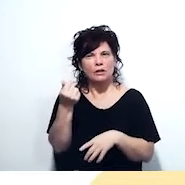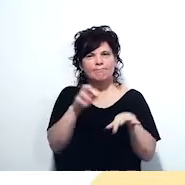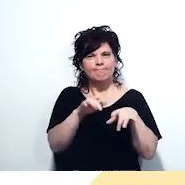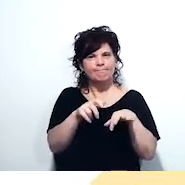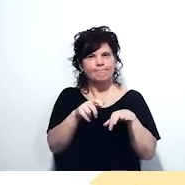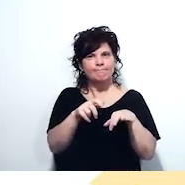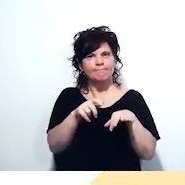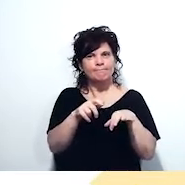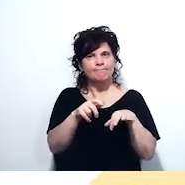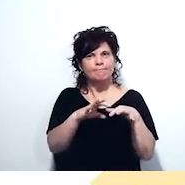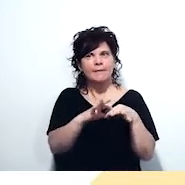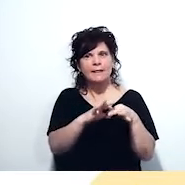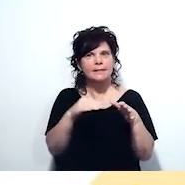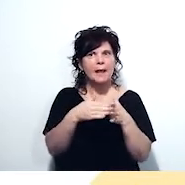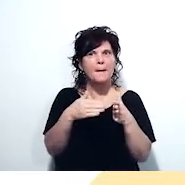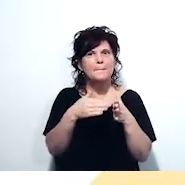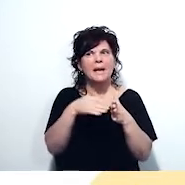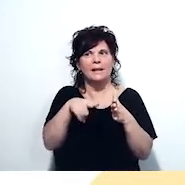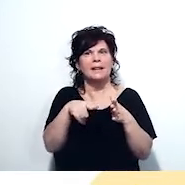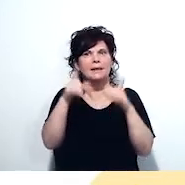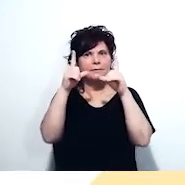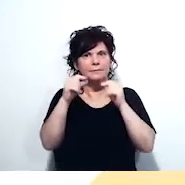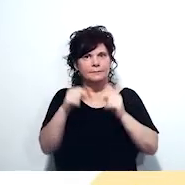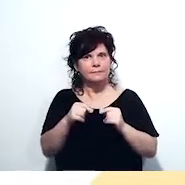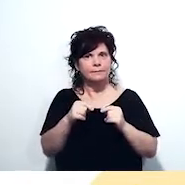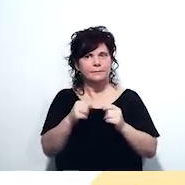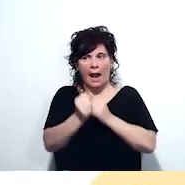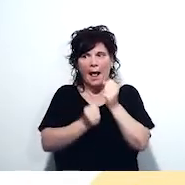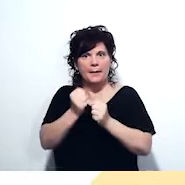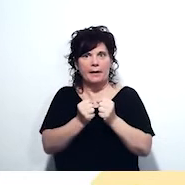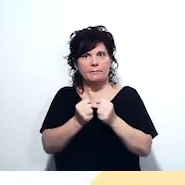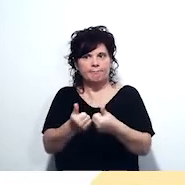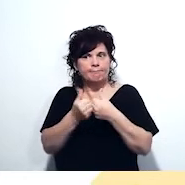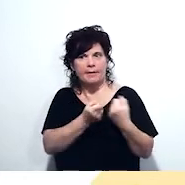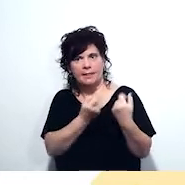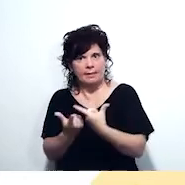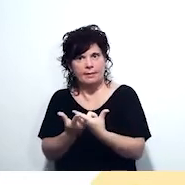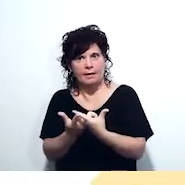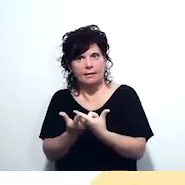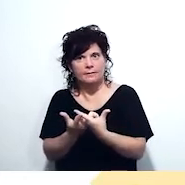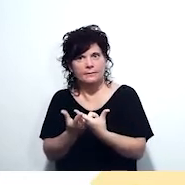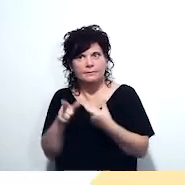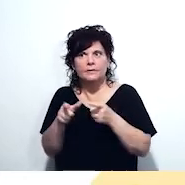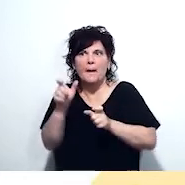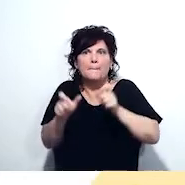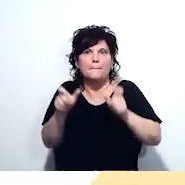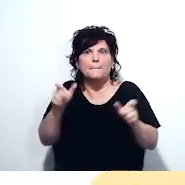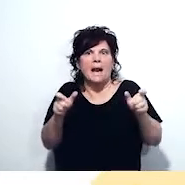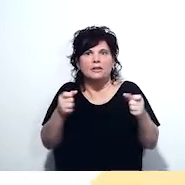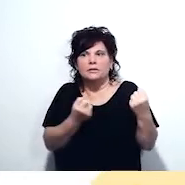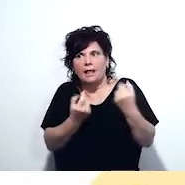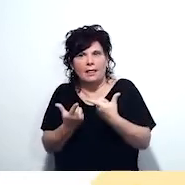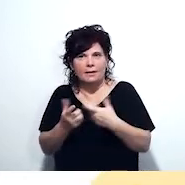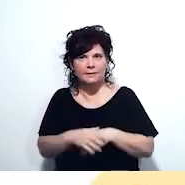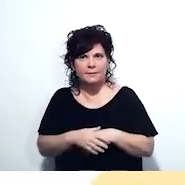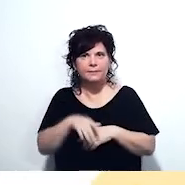depende de estos datos y está impulsada por estos datos que dan beneficio a las empresas y que mayormente están aportados por la gente que usa.